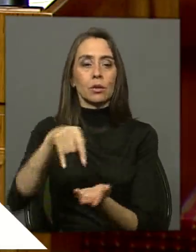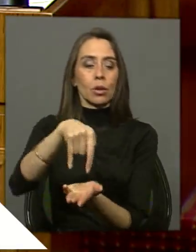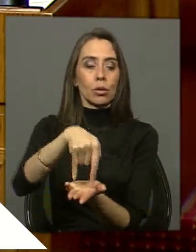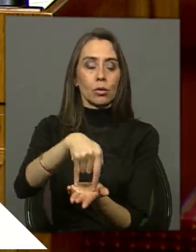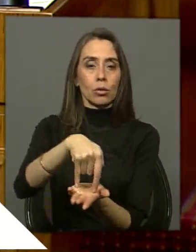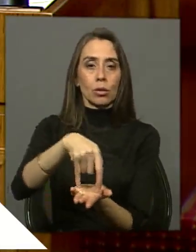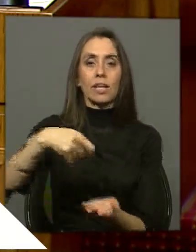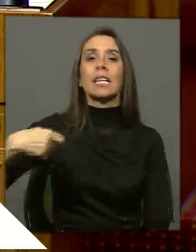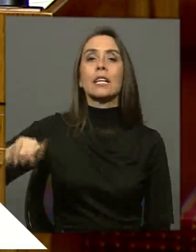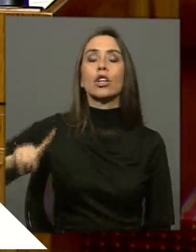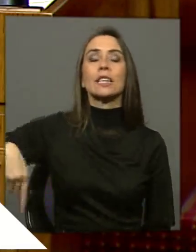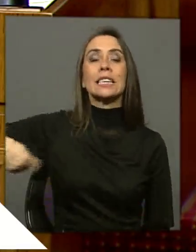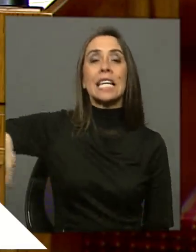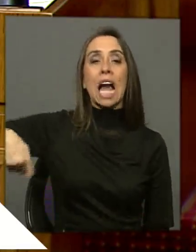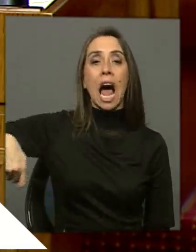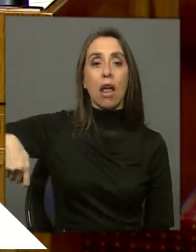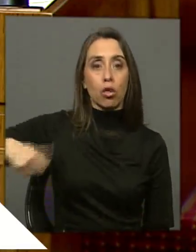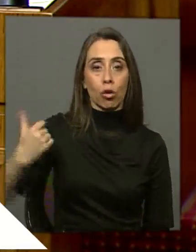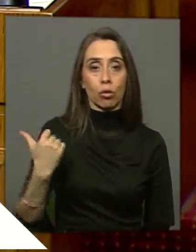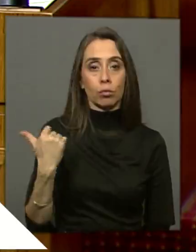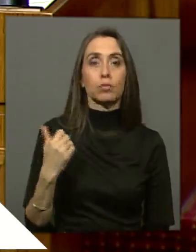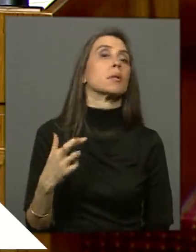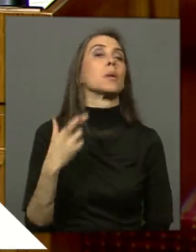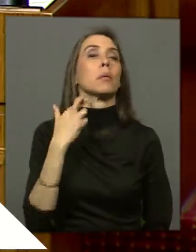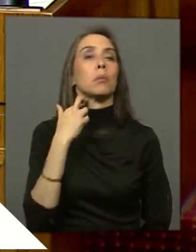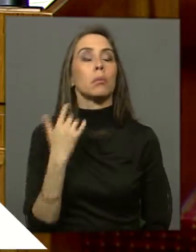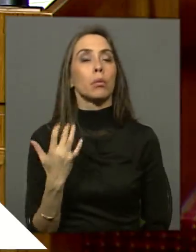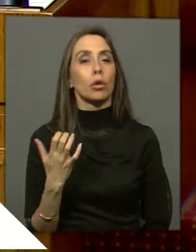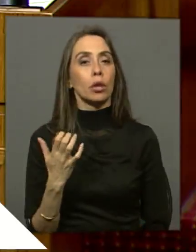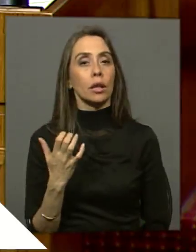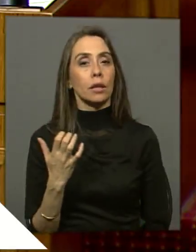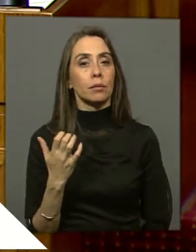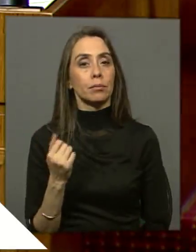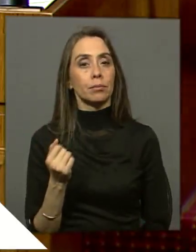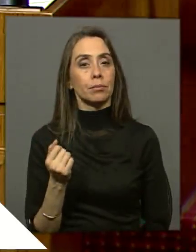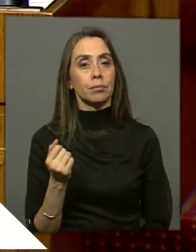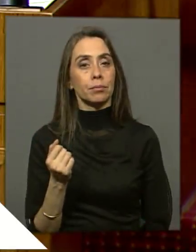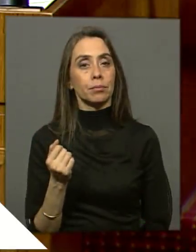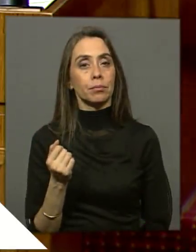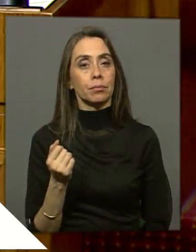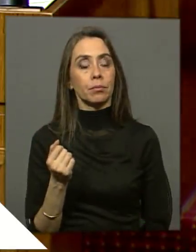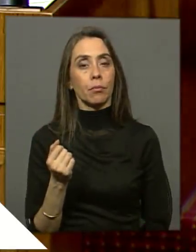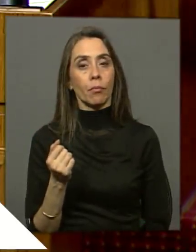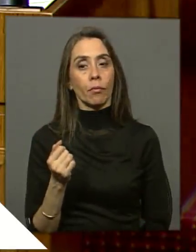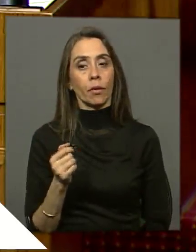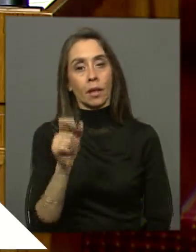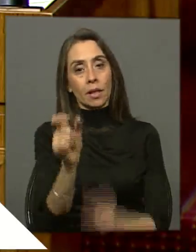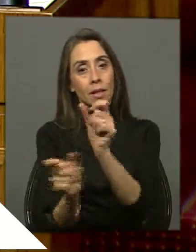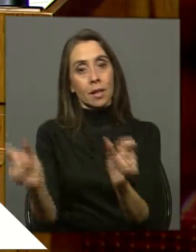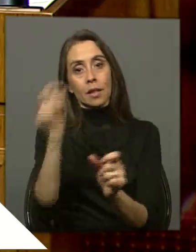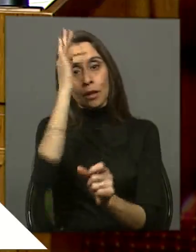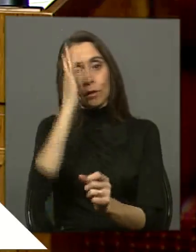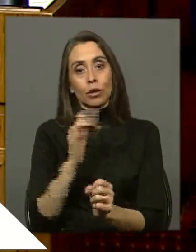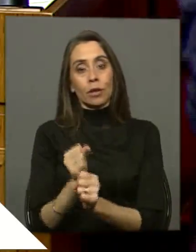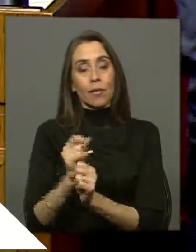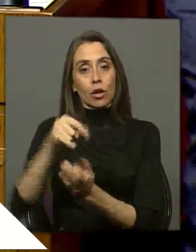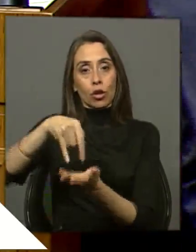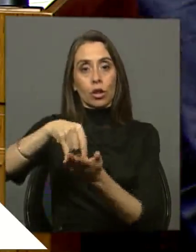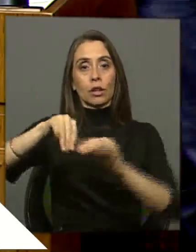El Senado, mejor dicho. Porque al separarlos, como digo,